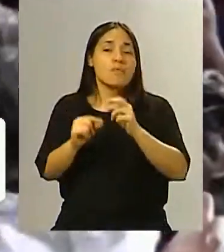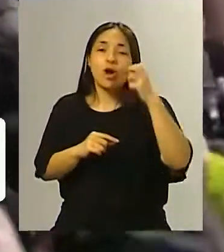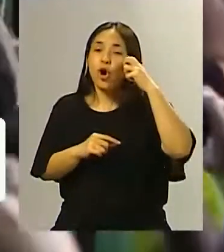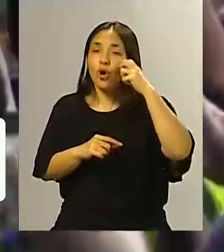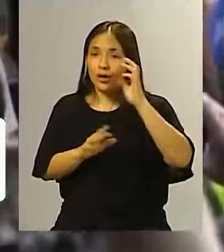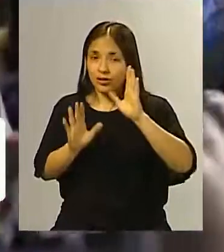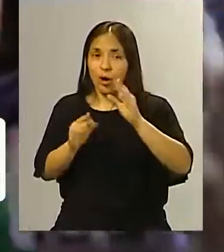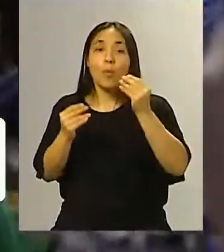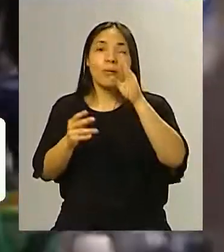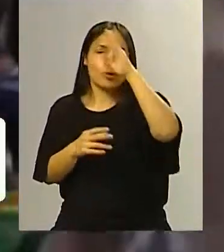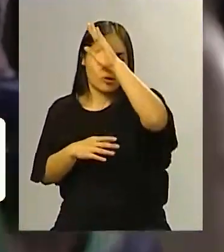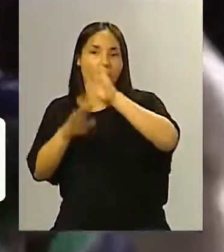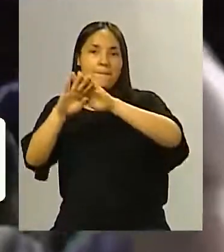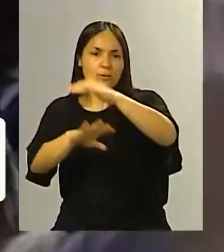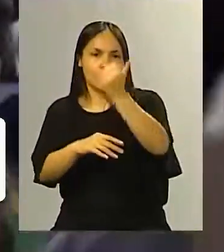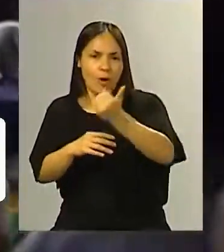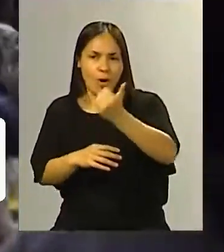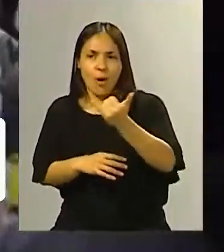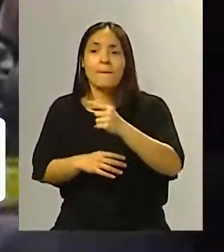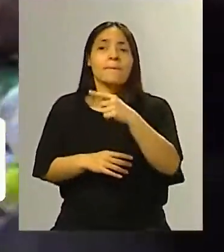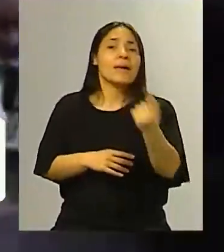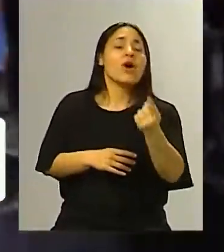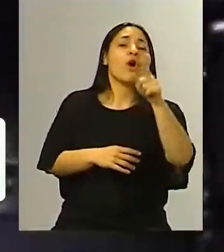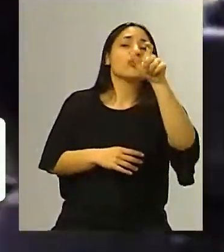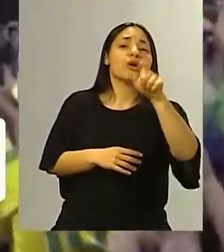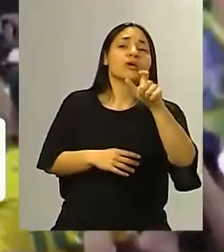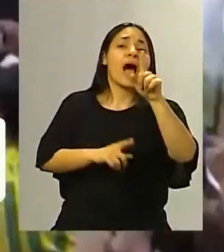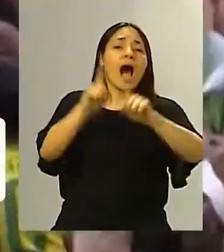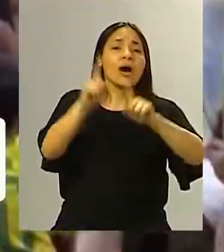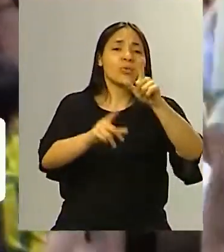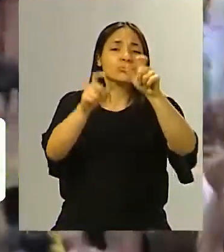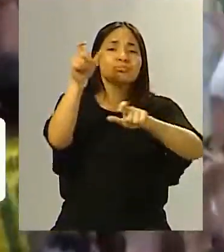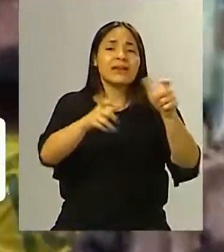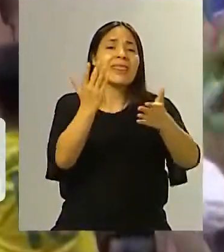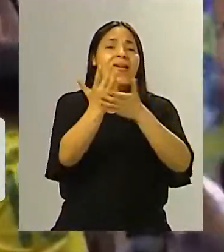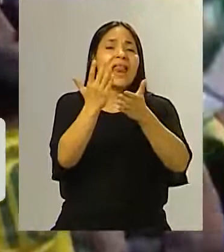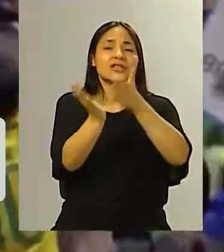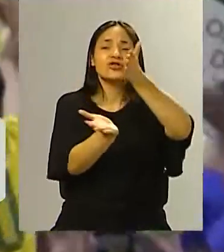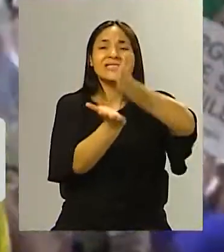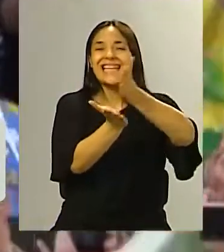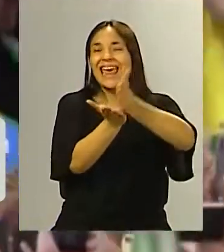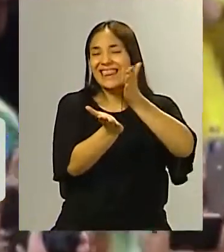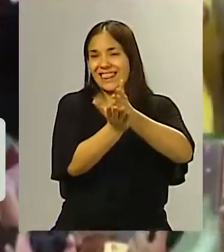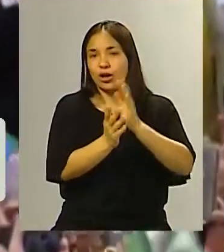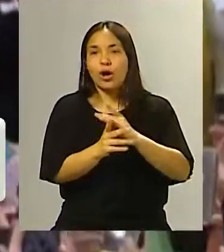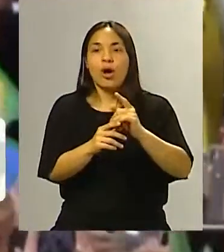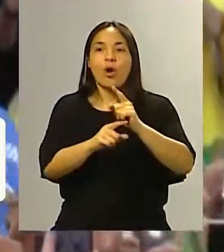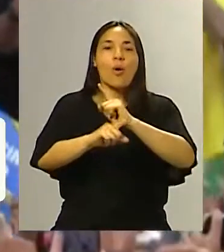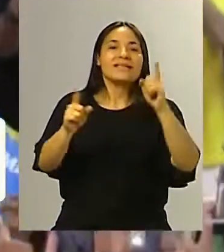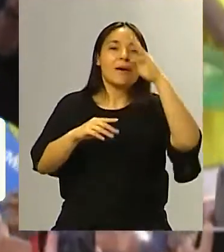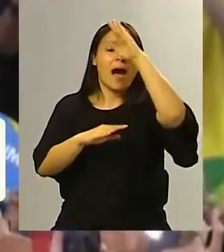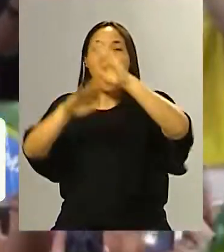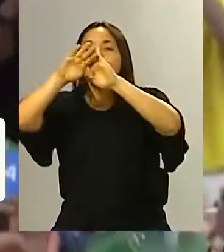tiene mucho Bolsonaro, pero hay muchos que son del centro derecha, que no precisamente es bolsonarista, y es el gran enigma